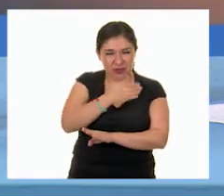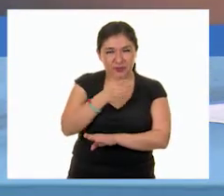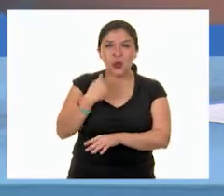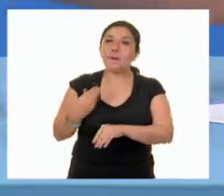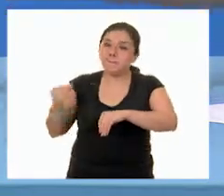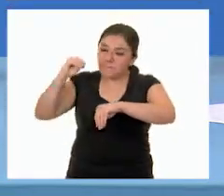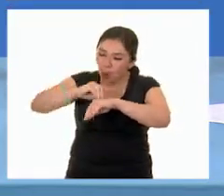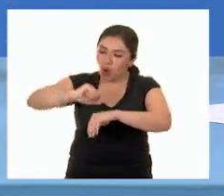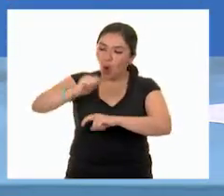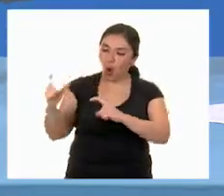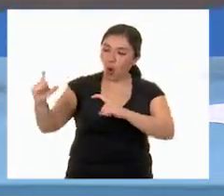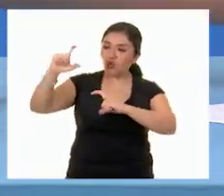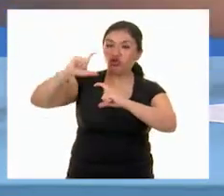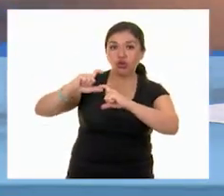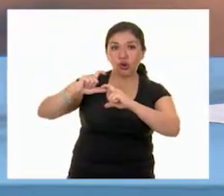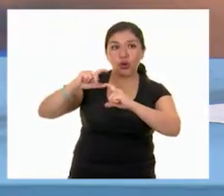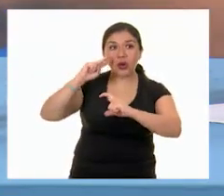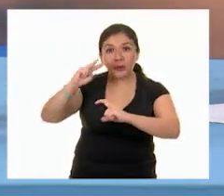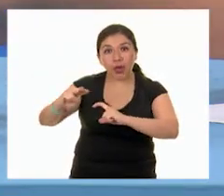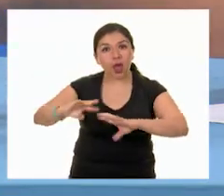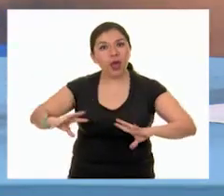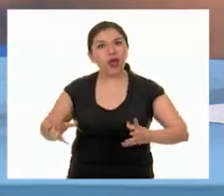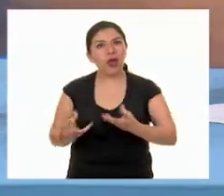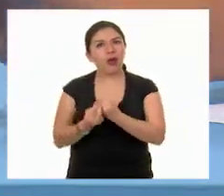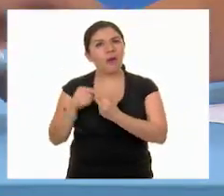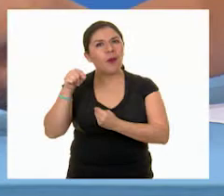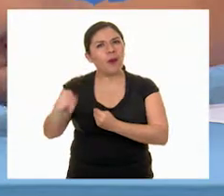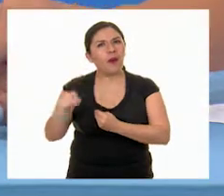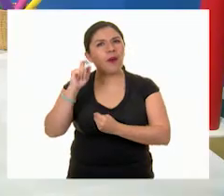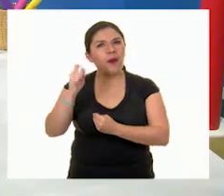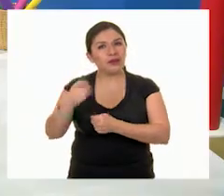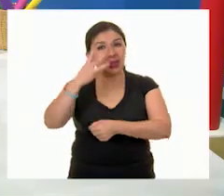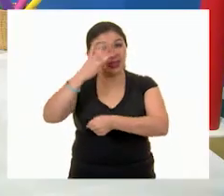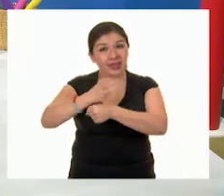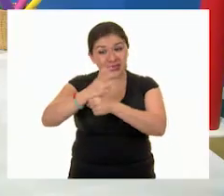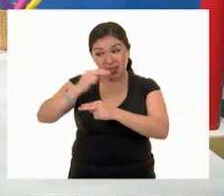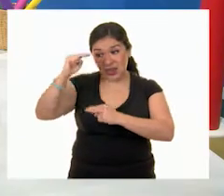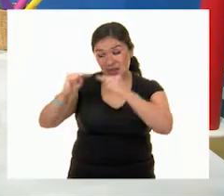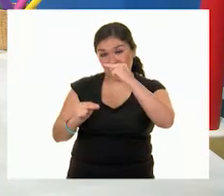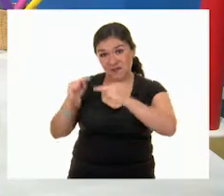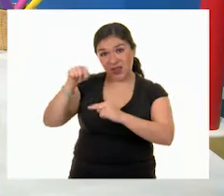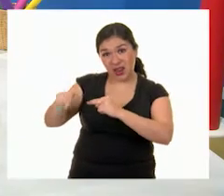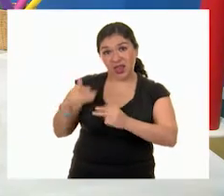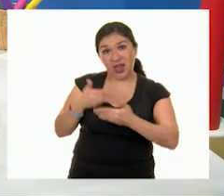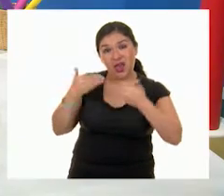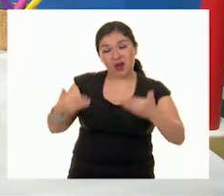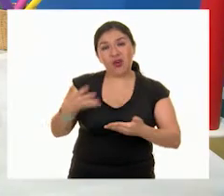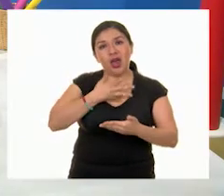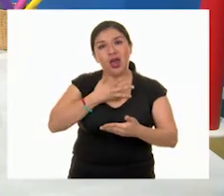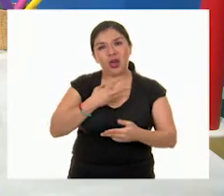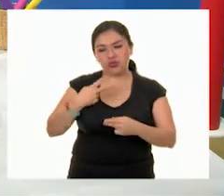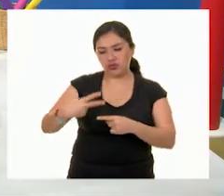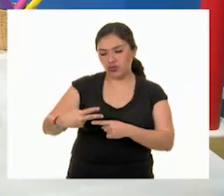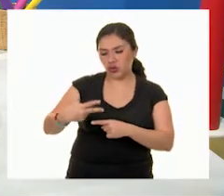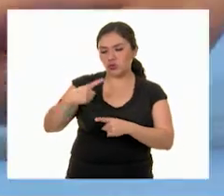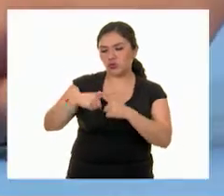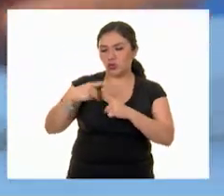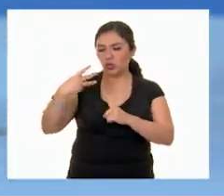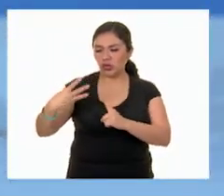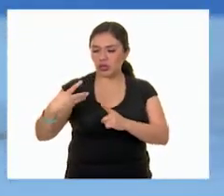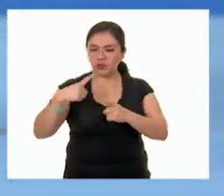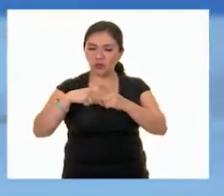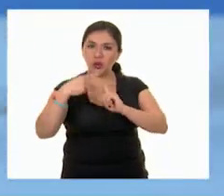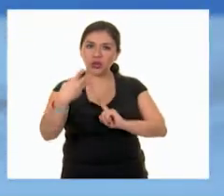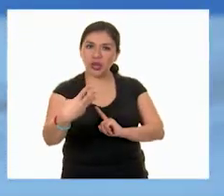vamos agregando, vemos que en total, al ponerle un tercer nivel, porque ahora tiene 2 por 3